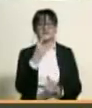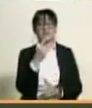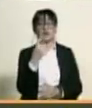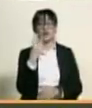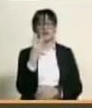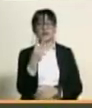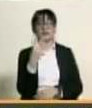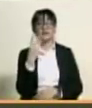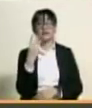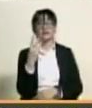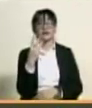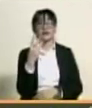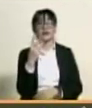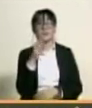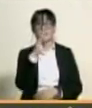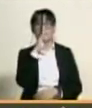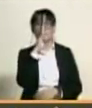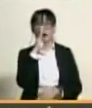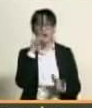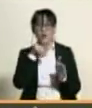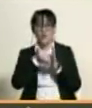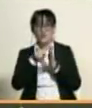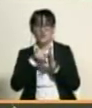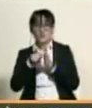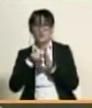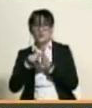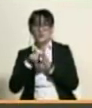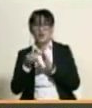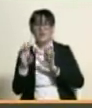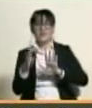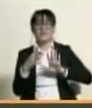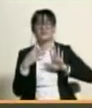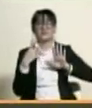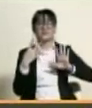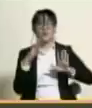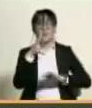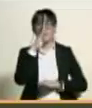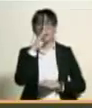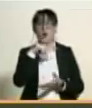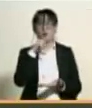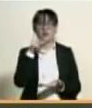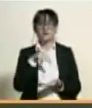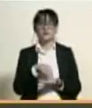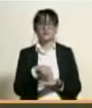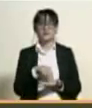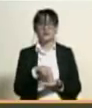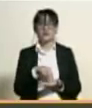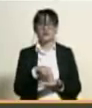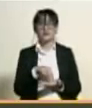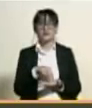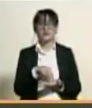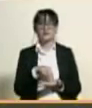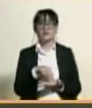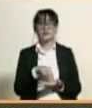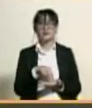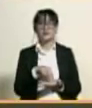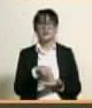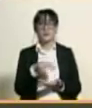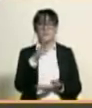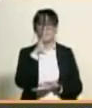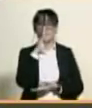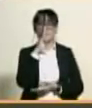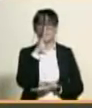1.133 cuentas bancarias de 19 bancos nacionales. Las cuentas